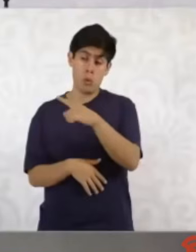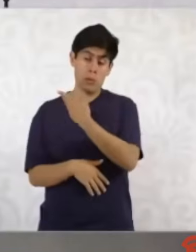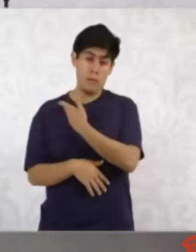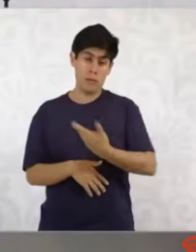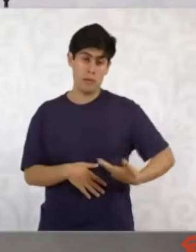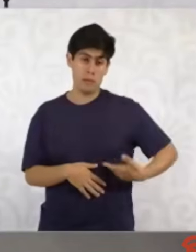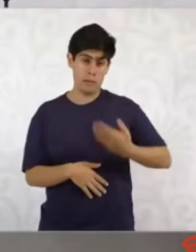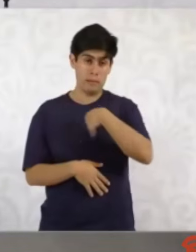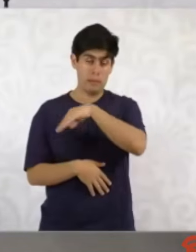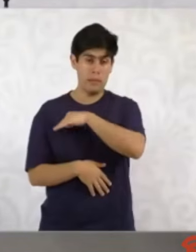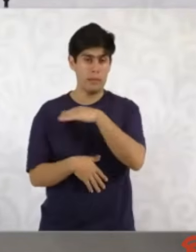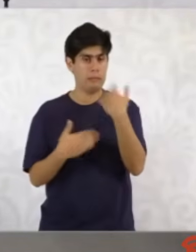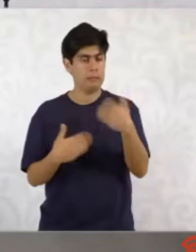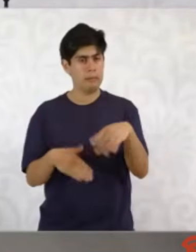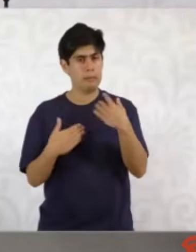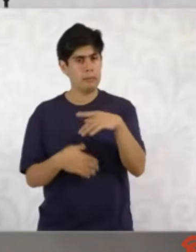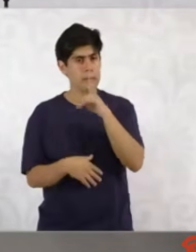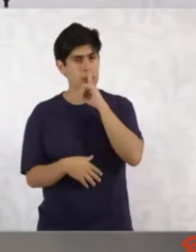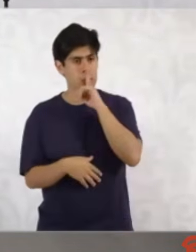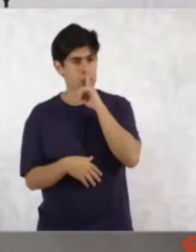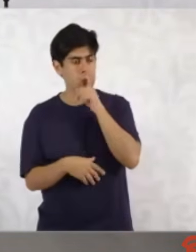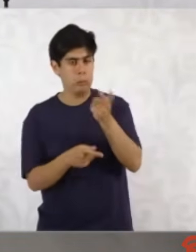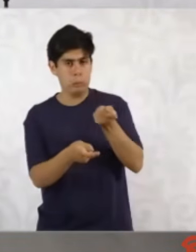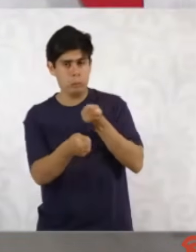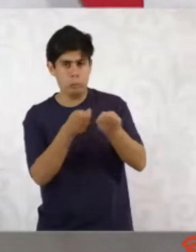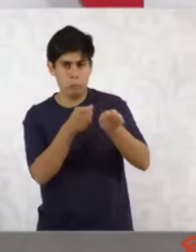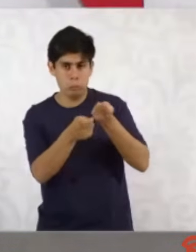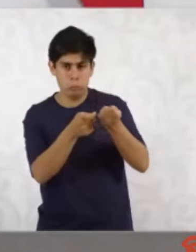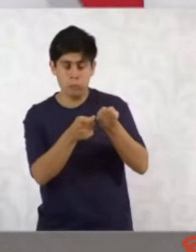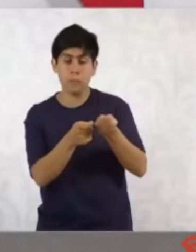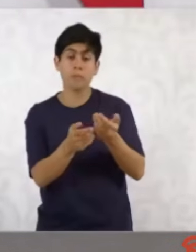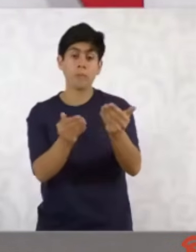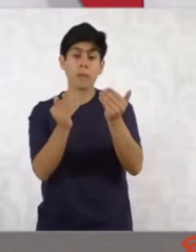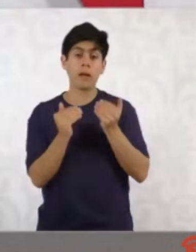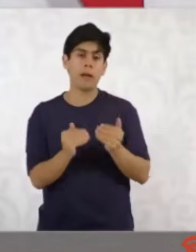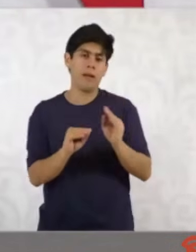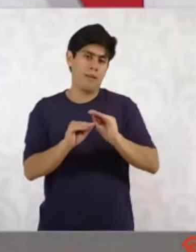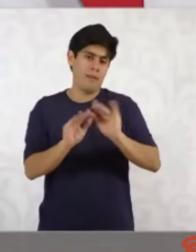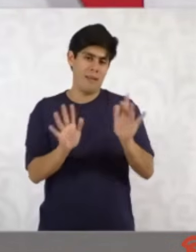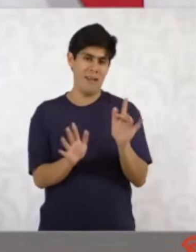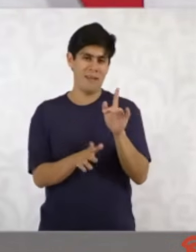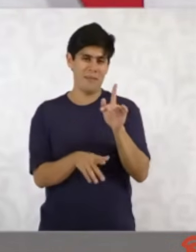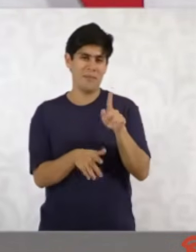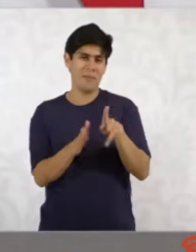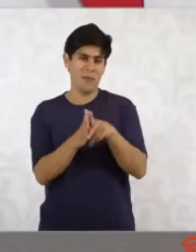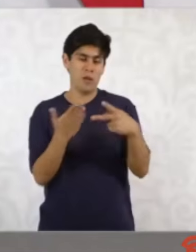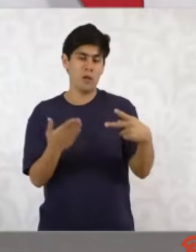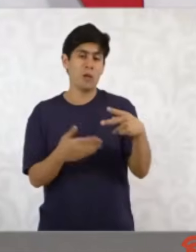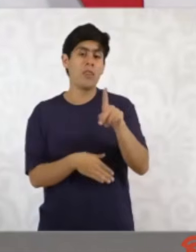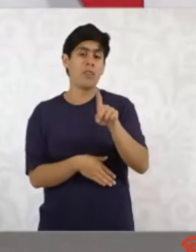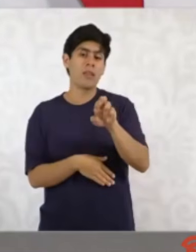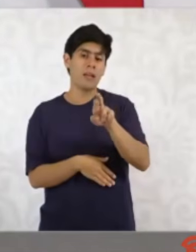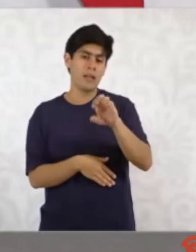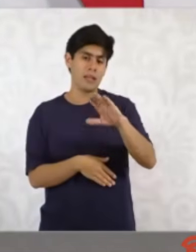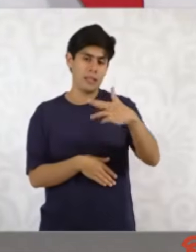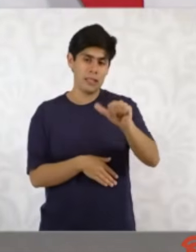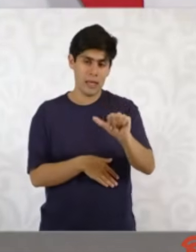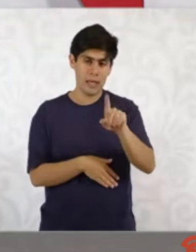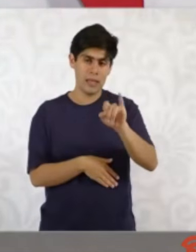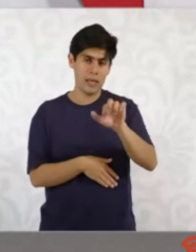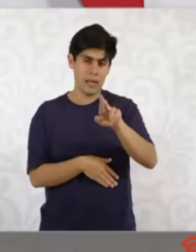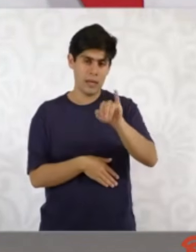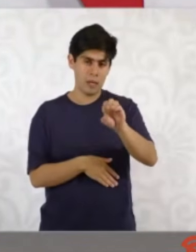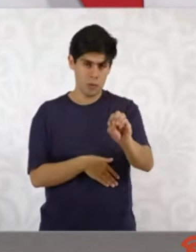Por supuesto, la derecha a diario no se podía quedar atrás, siempre presente en la